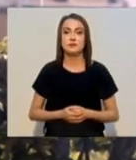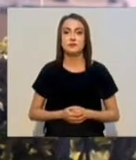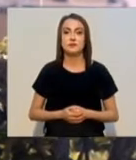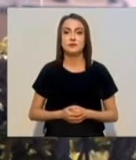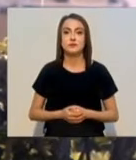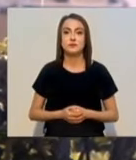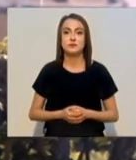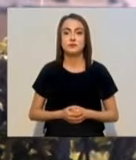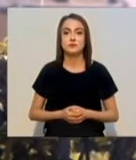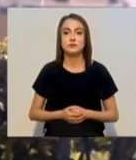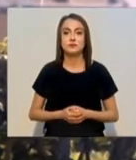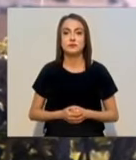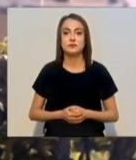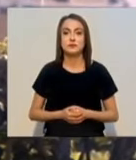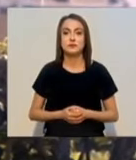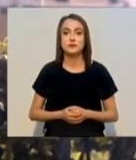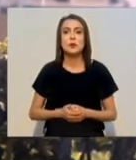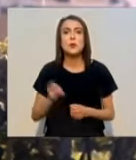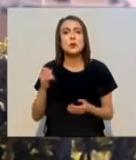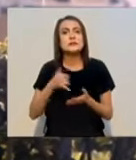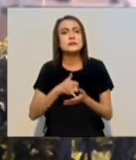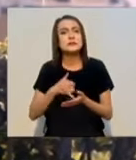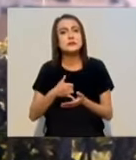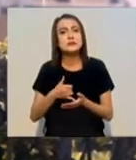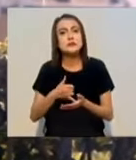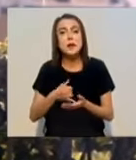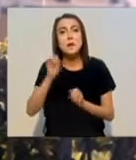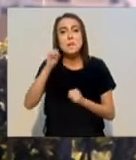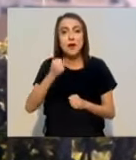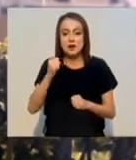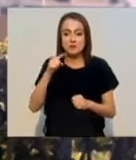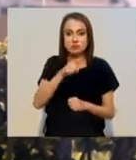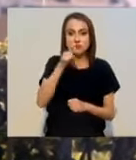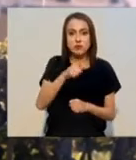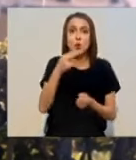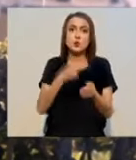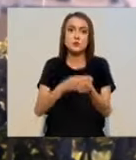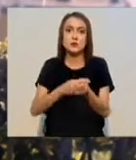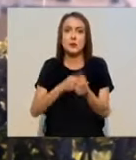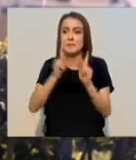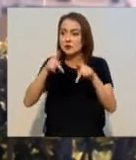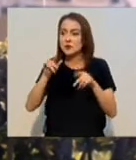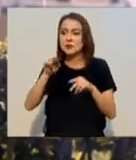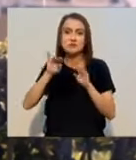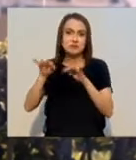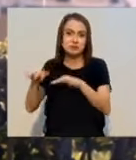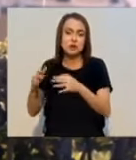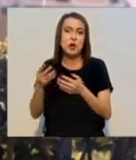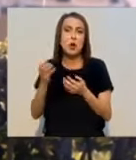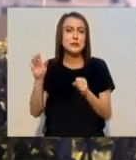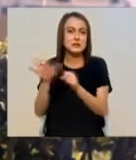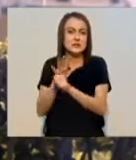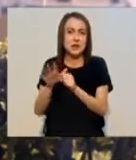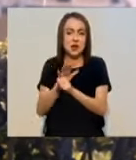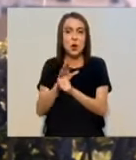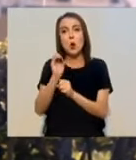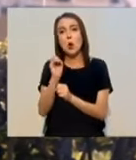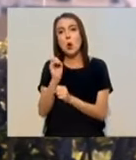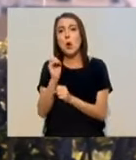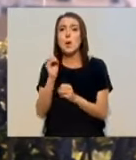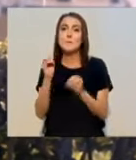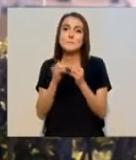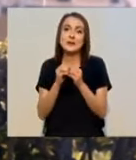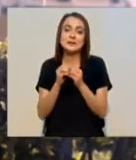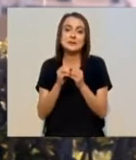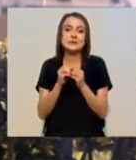el grado de vulnerabilidad para la ocupación hospitalaria y la ocupación particularmente en